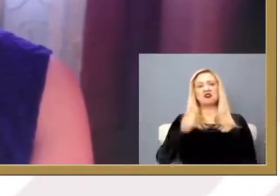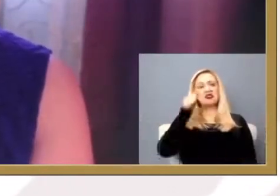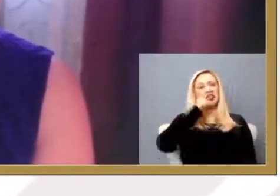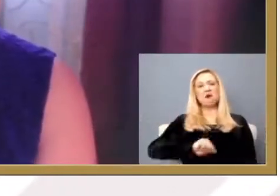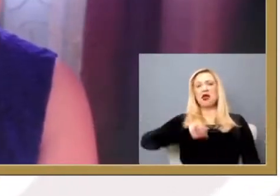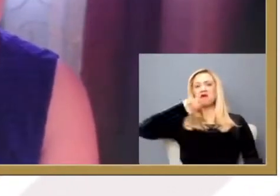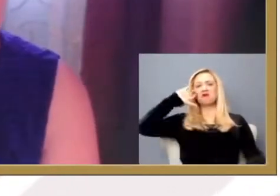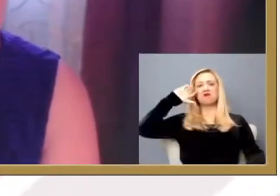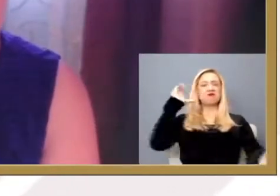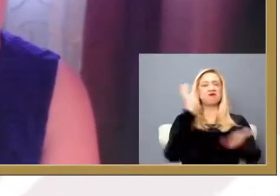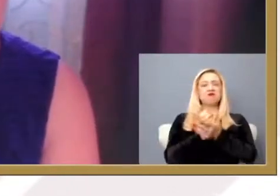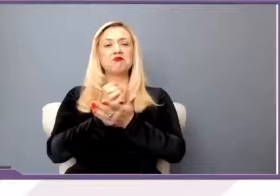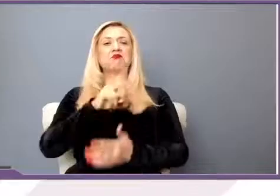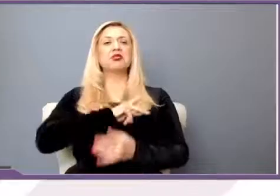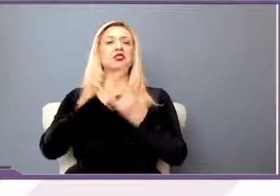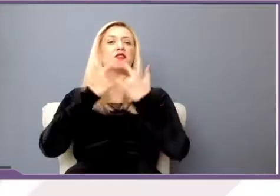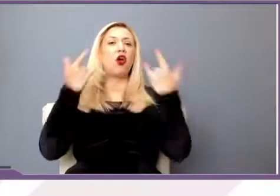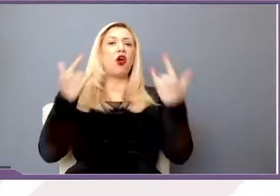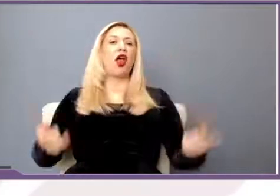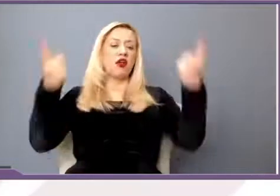como una parte de tu historia corporal.